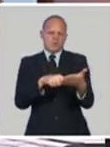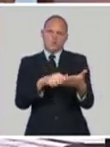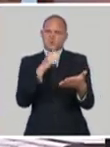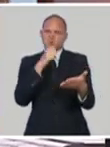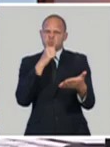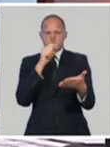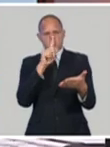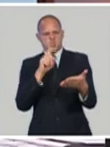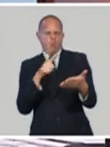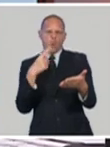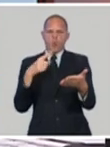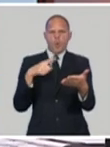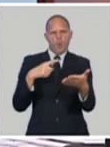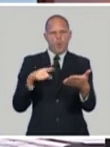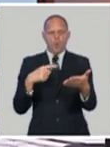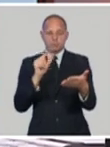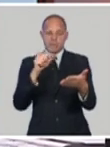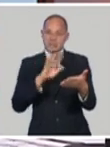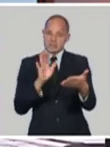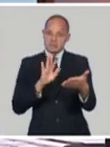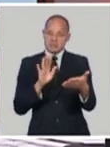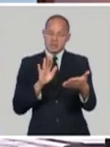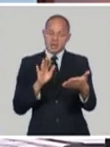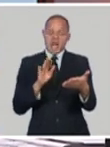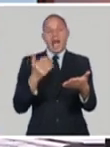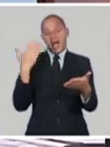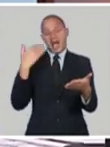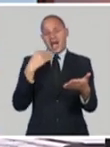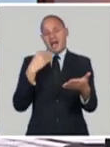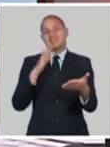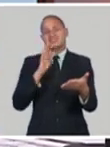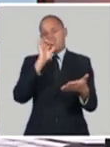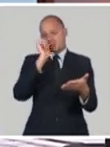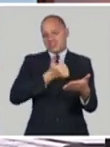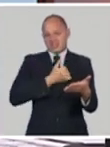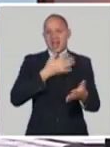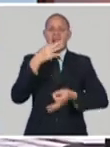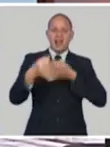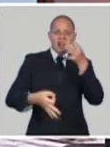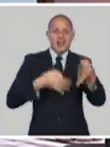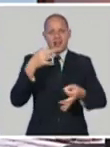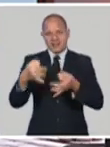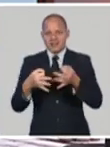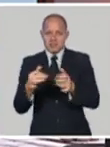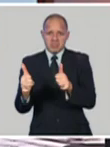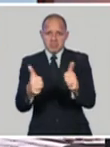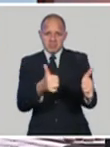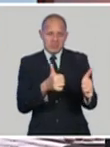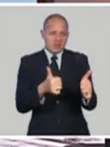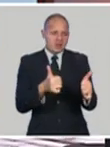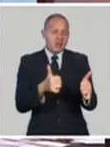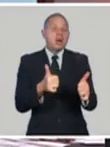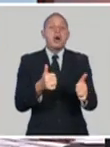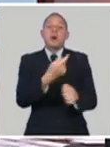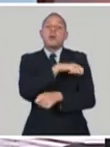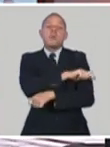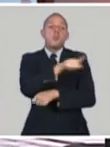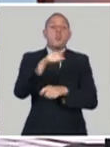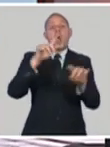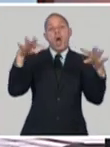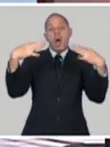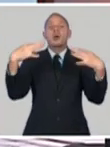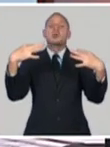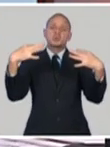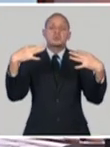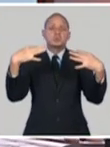evidentemente las personas no tenían la percepción del efecto que iba a tener en ellos la tarea ordenamiento. Entonces, a